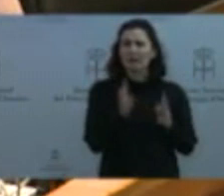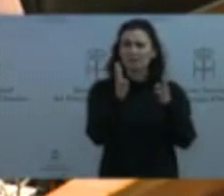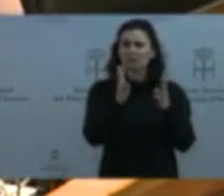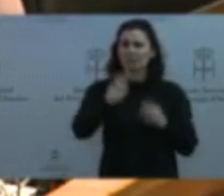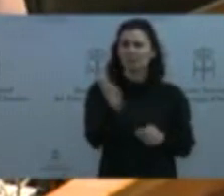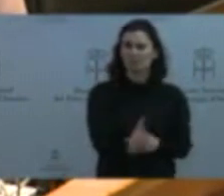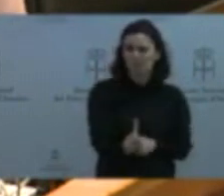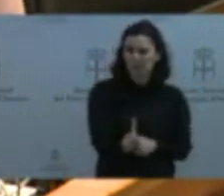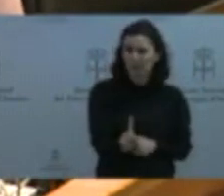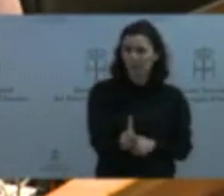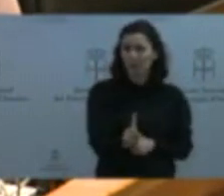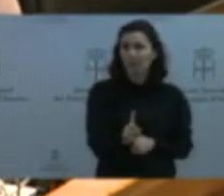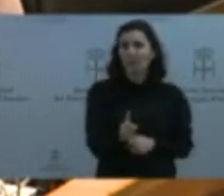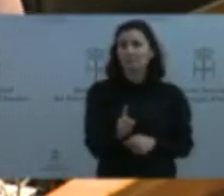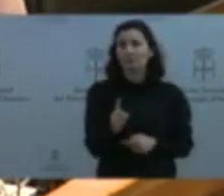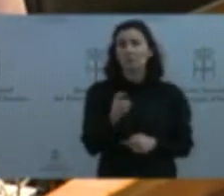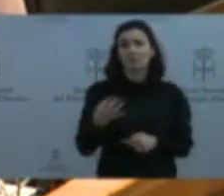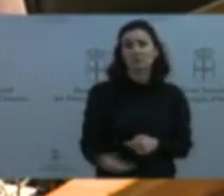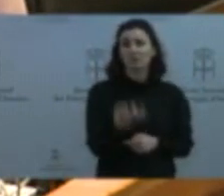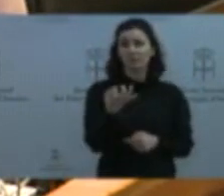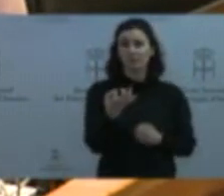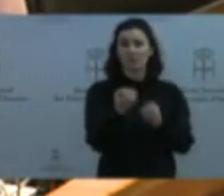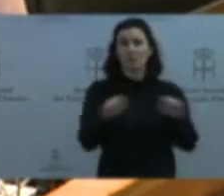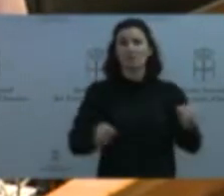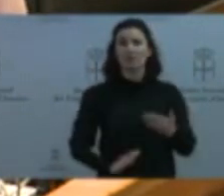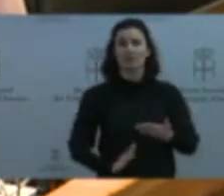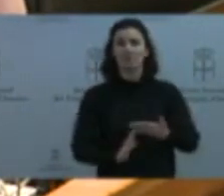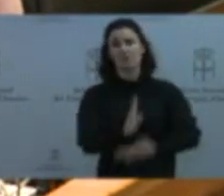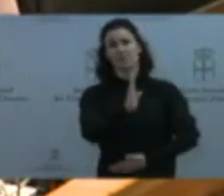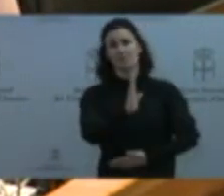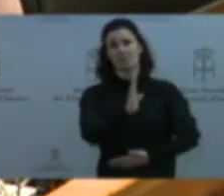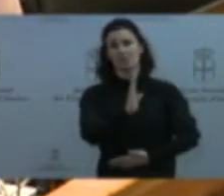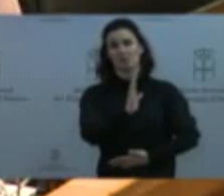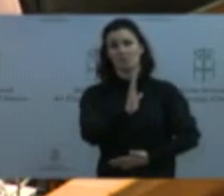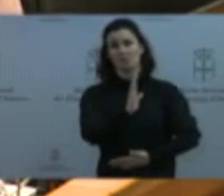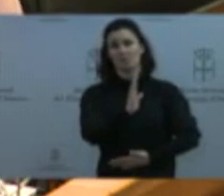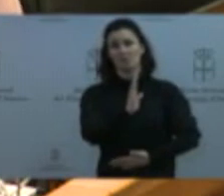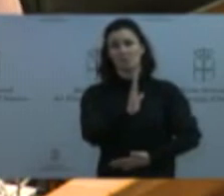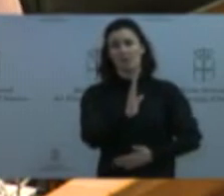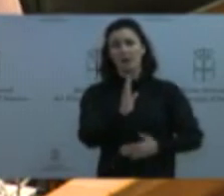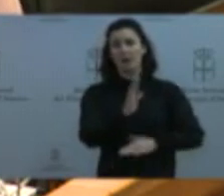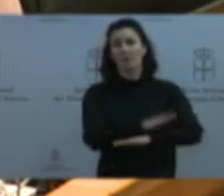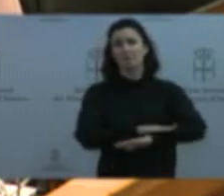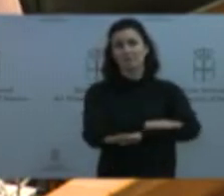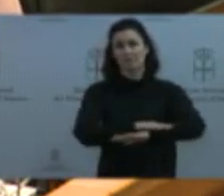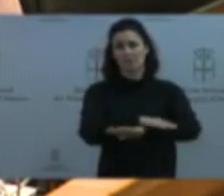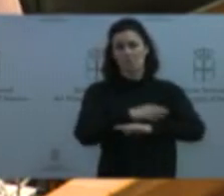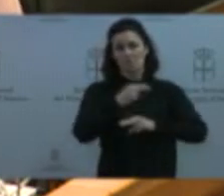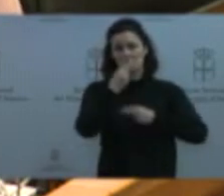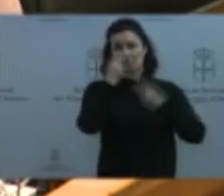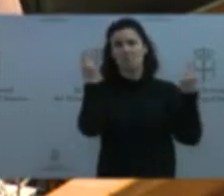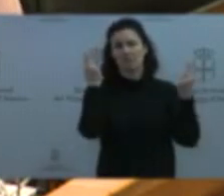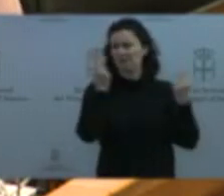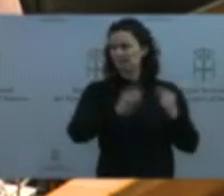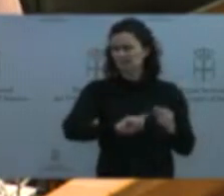fijo, aunque sea indefinido, en la Administración, ni de asesorías de